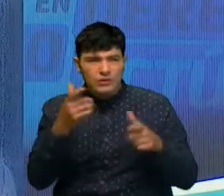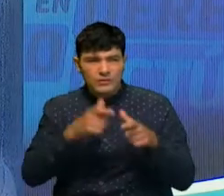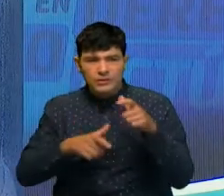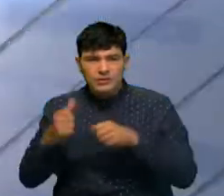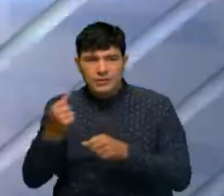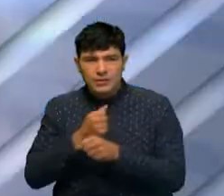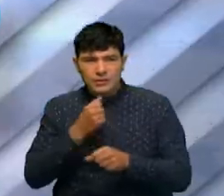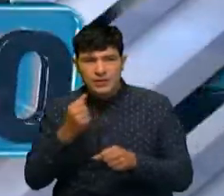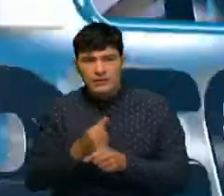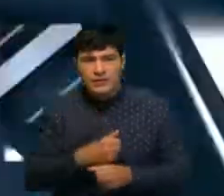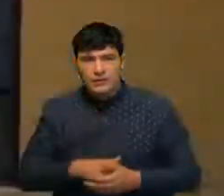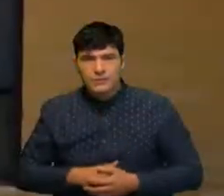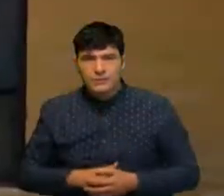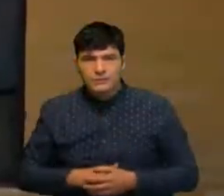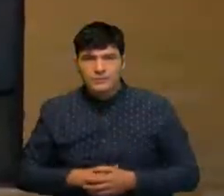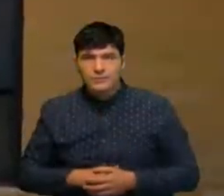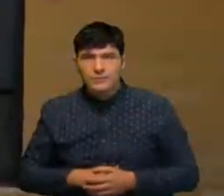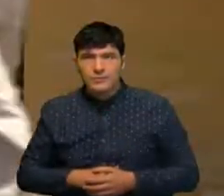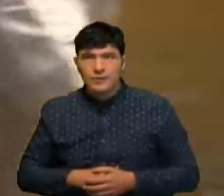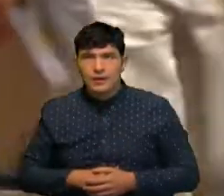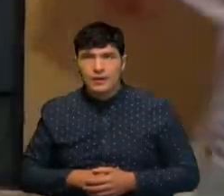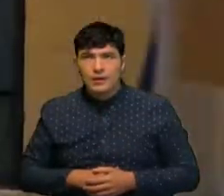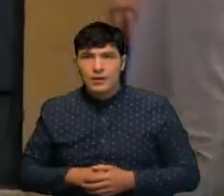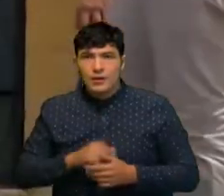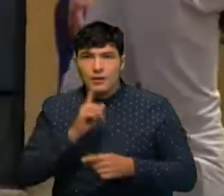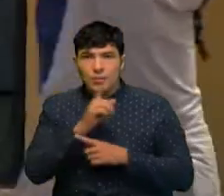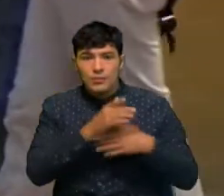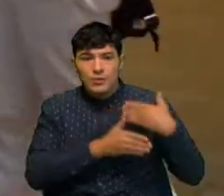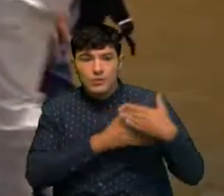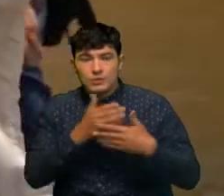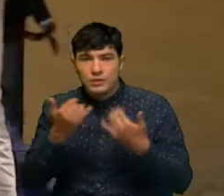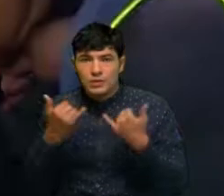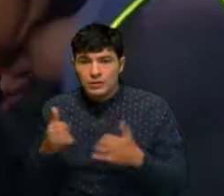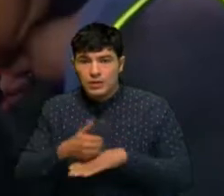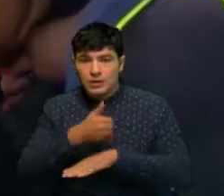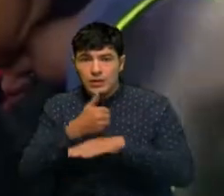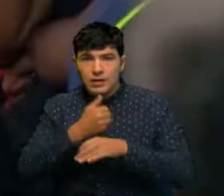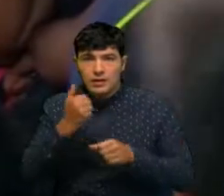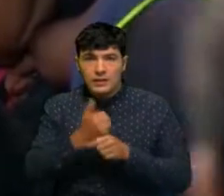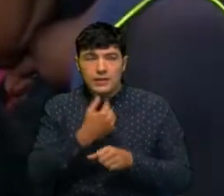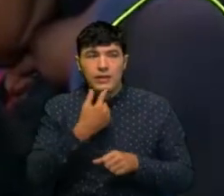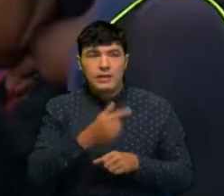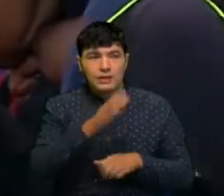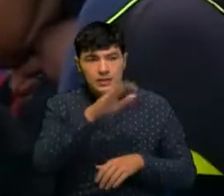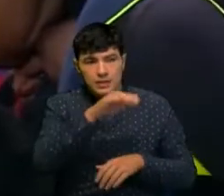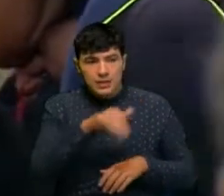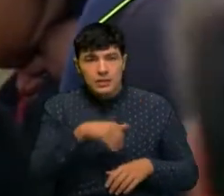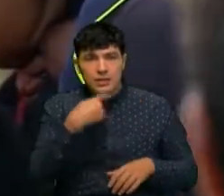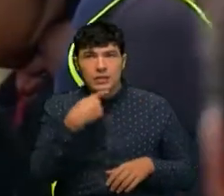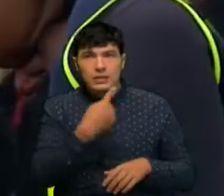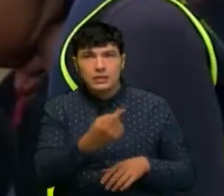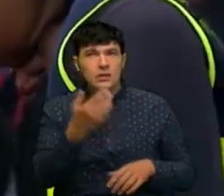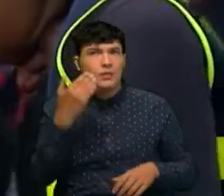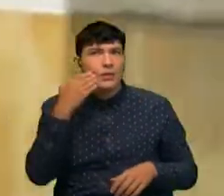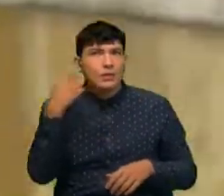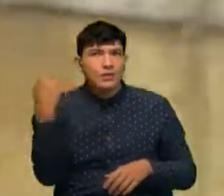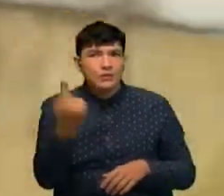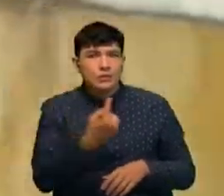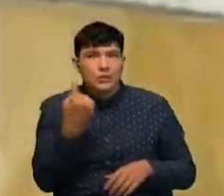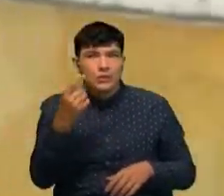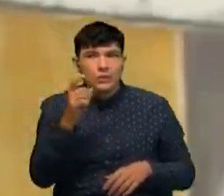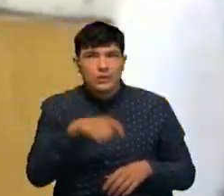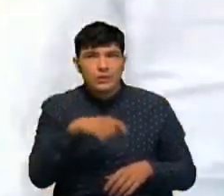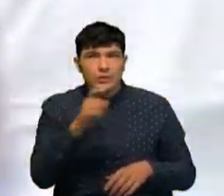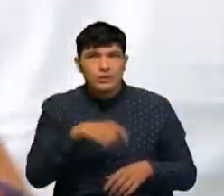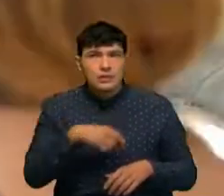trabajadores. Una de las modalidades que ahora los empleadores utilizan es la de llamar a sus trabajadores solamente cuando los requieren y,